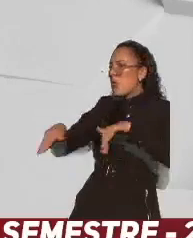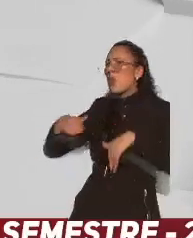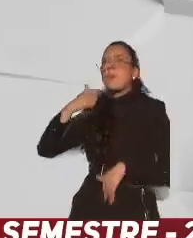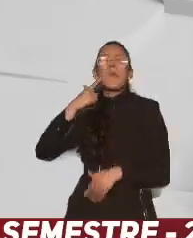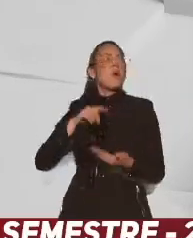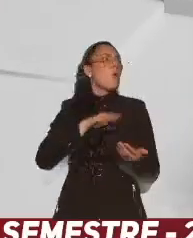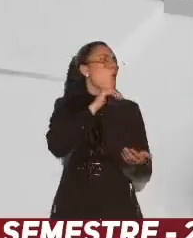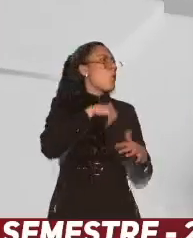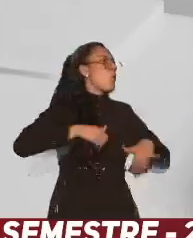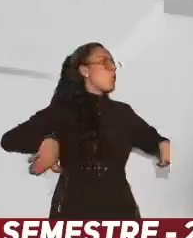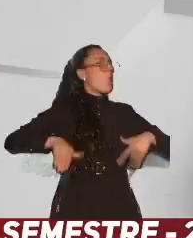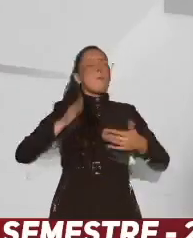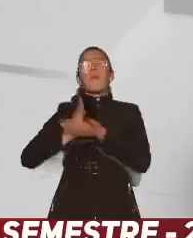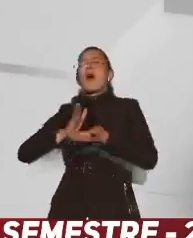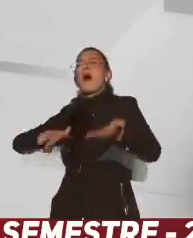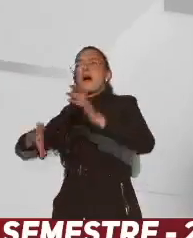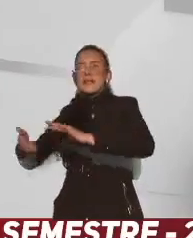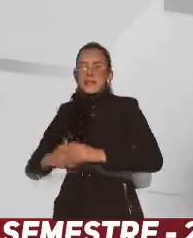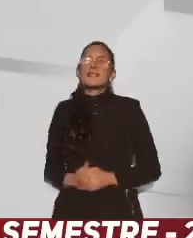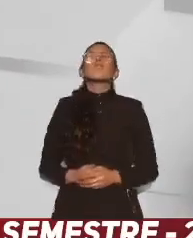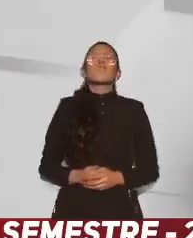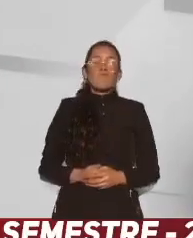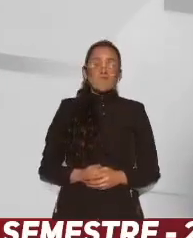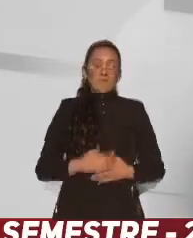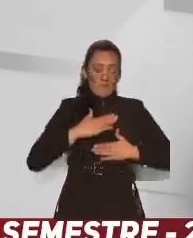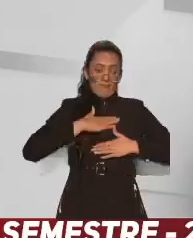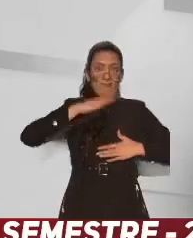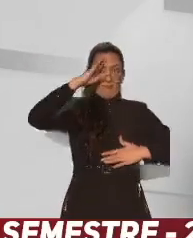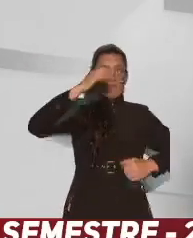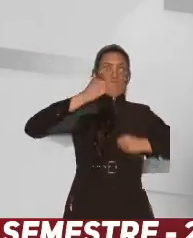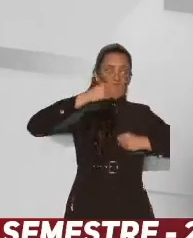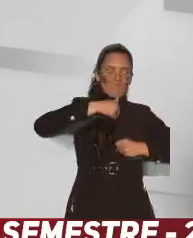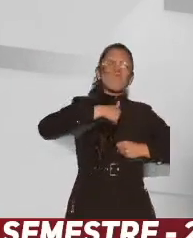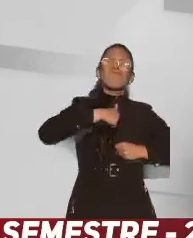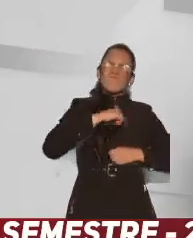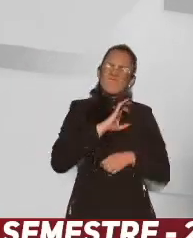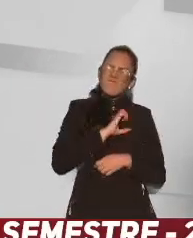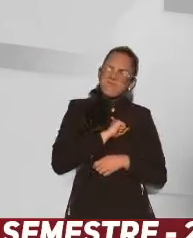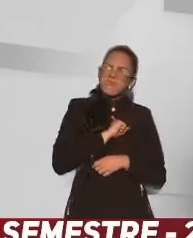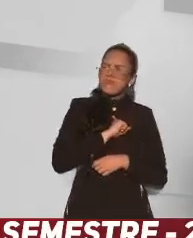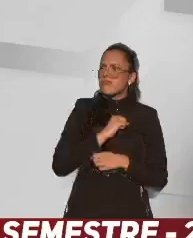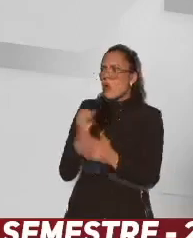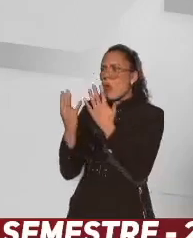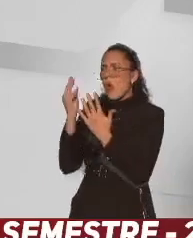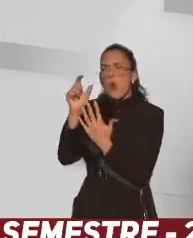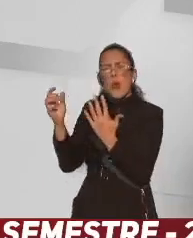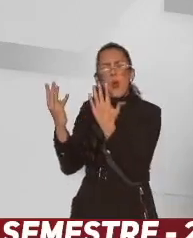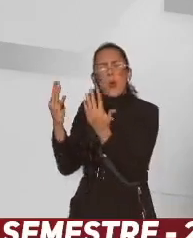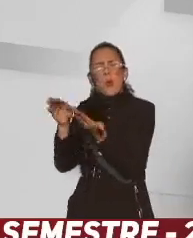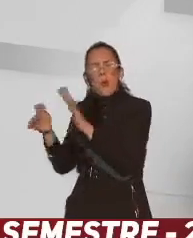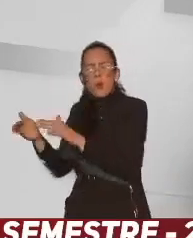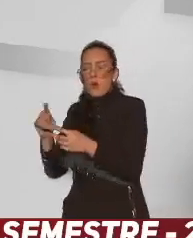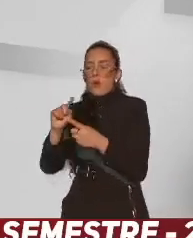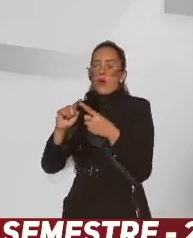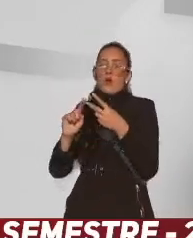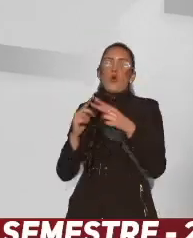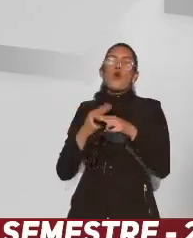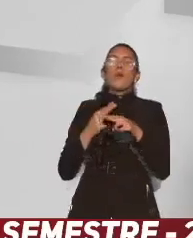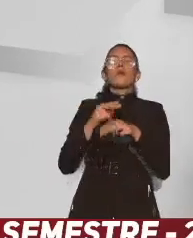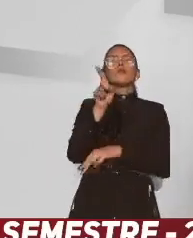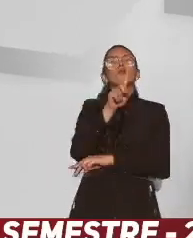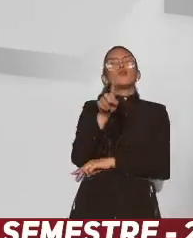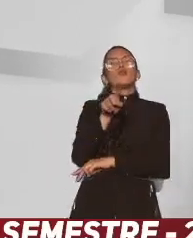con la pérdida de 9 de nuestros integrantes, dos suboficiales y